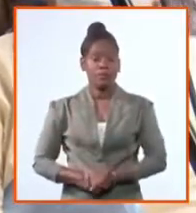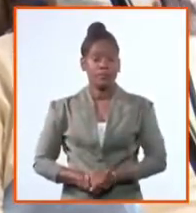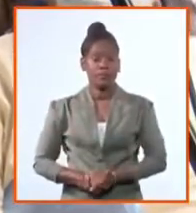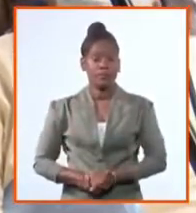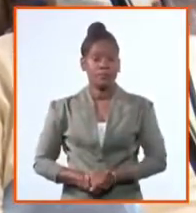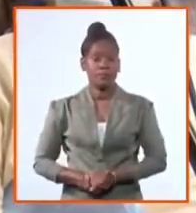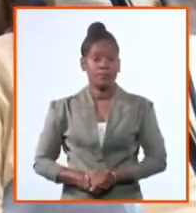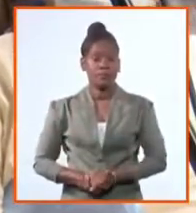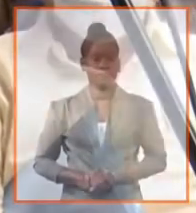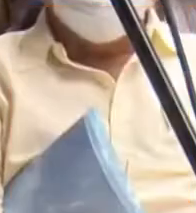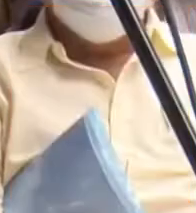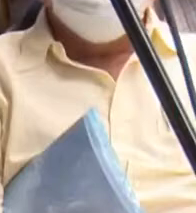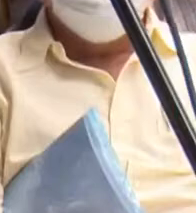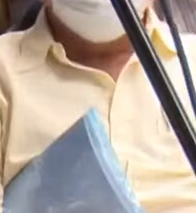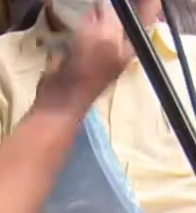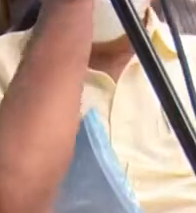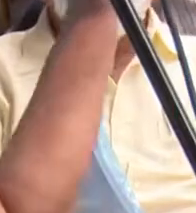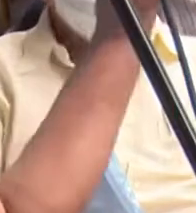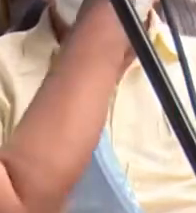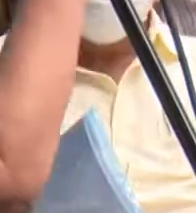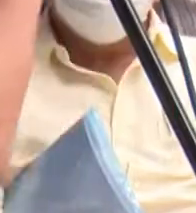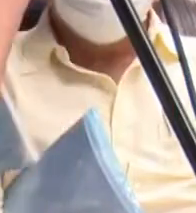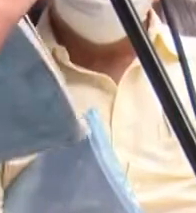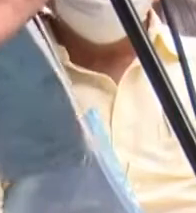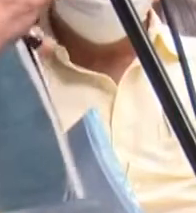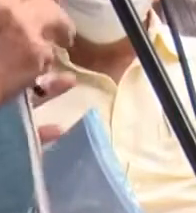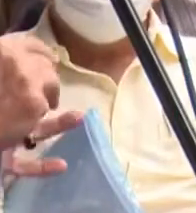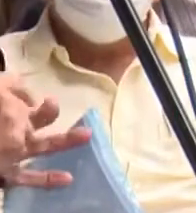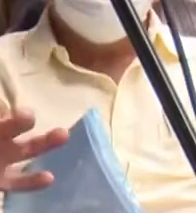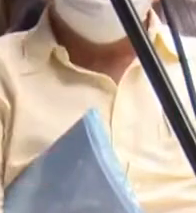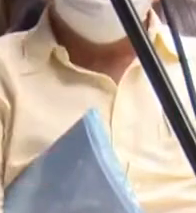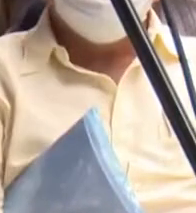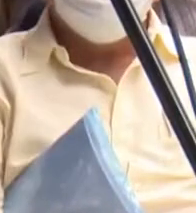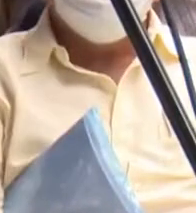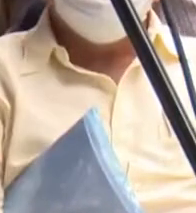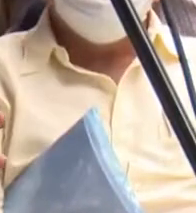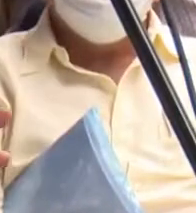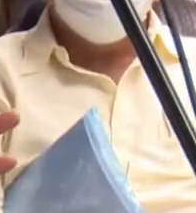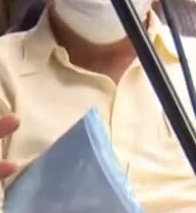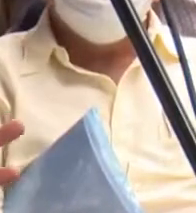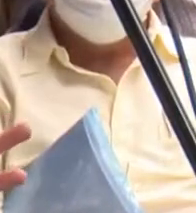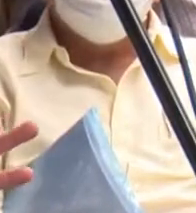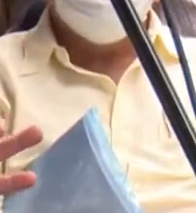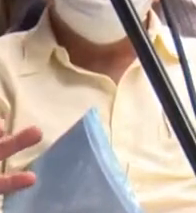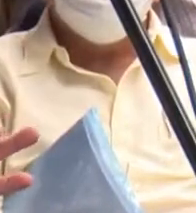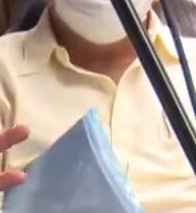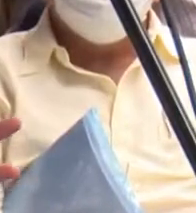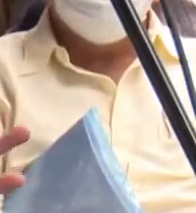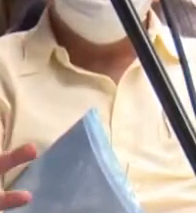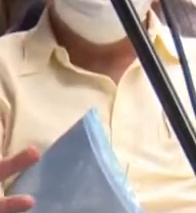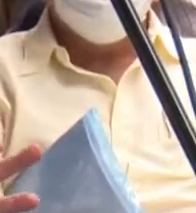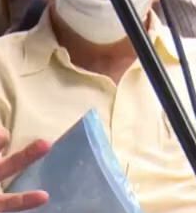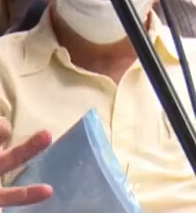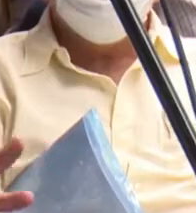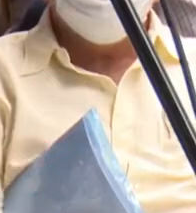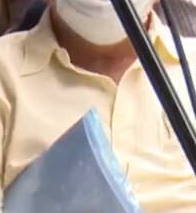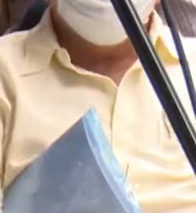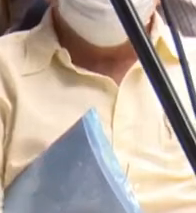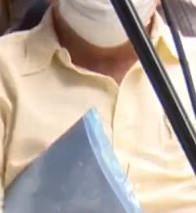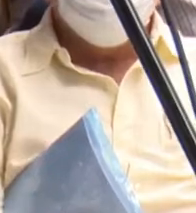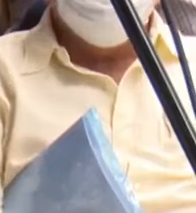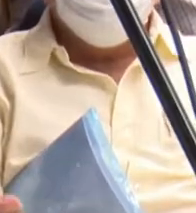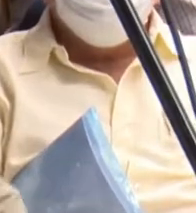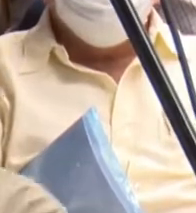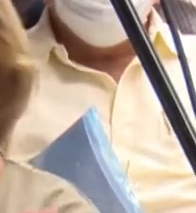para recepcionar los estados de opinión y que rápidamente lleguen a donde tienen que llegar, para que se pueda saber en un bombillito de por